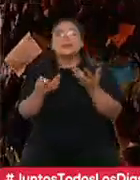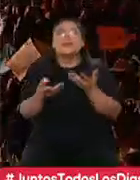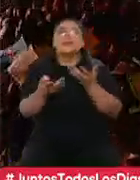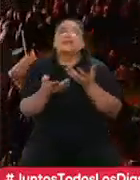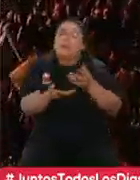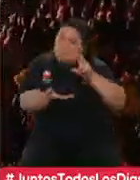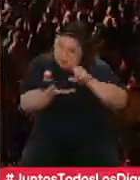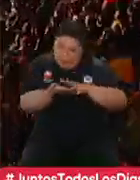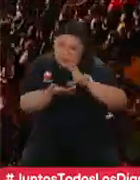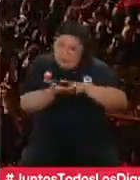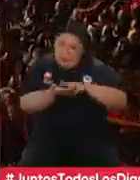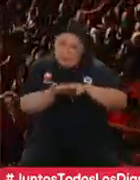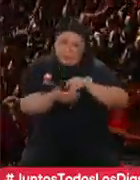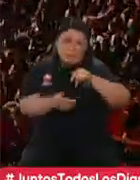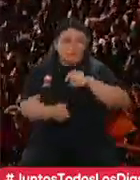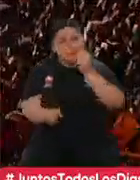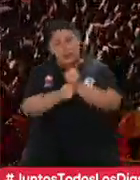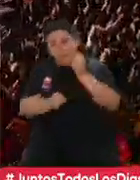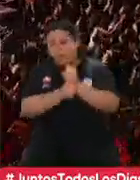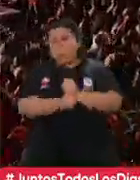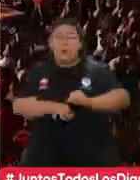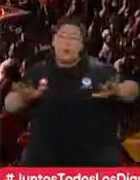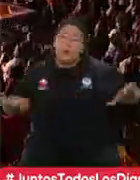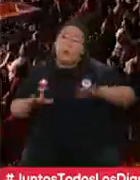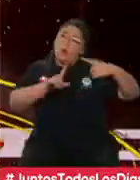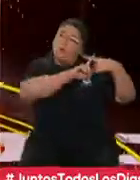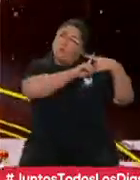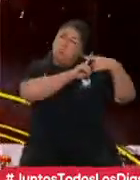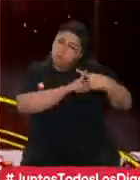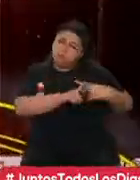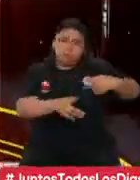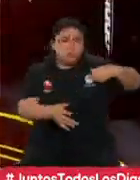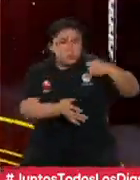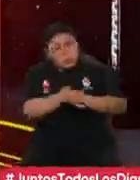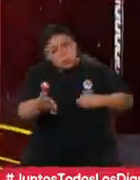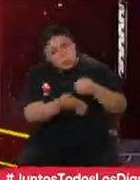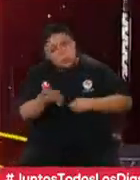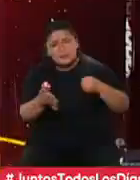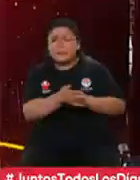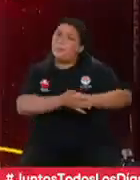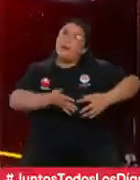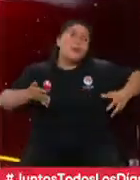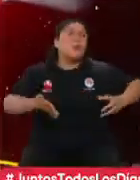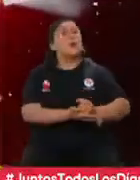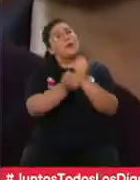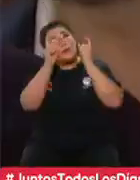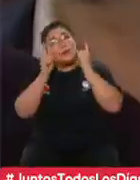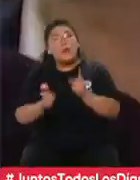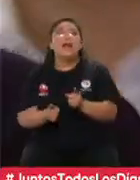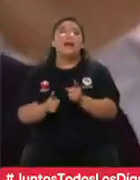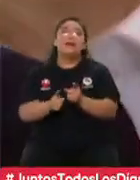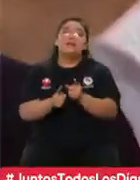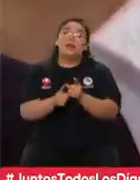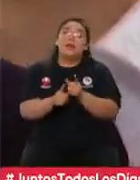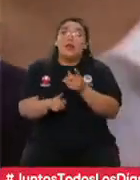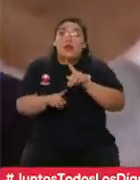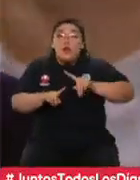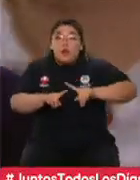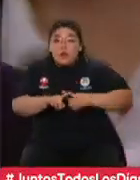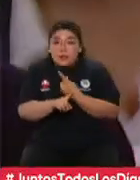realmente bien sacrificado. ¡Súper! La hemos luchado, pero lo conseguimos y nuevamente en el